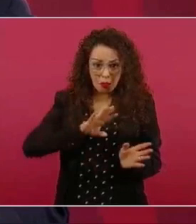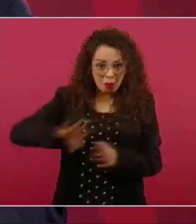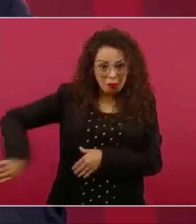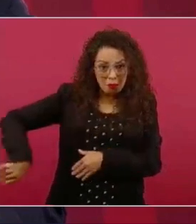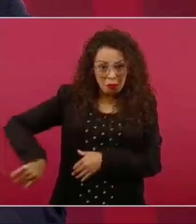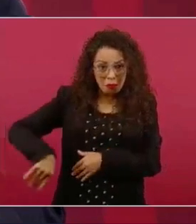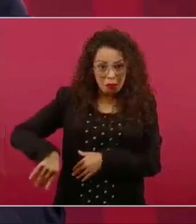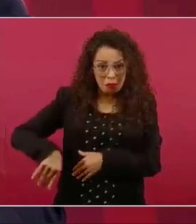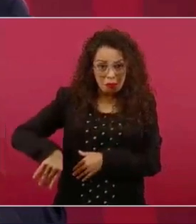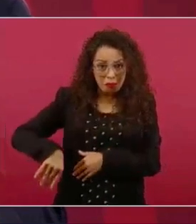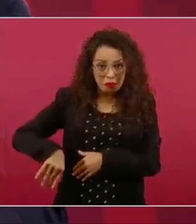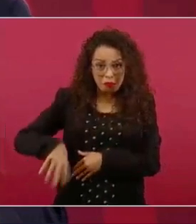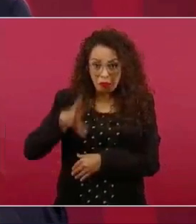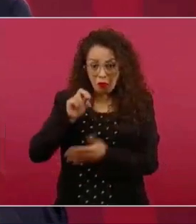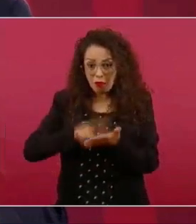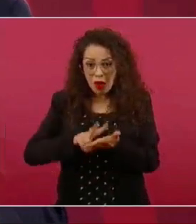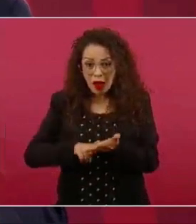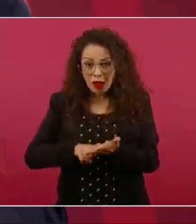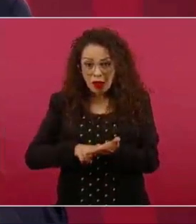¿Eso no hay que tomarlo en cuenta?